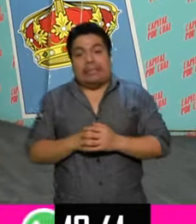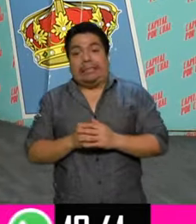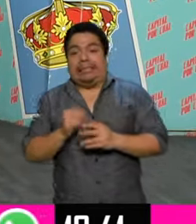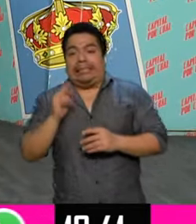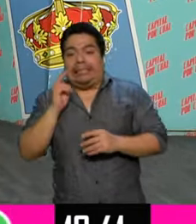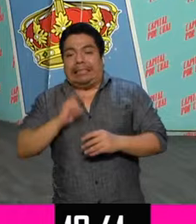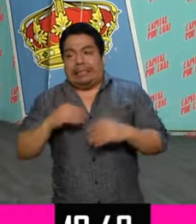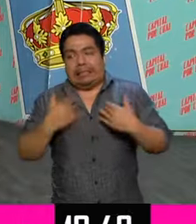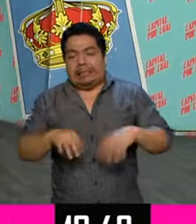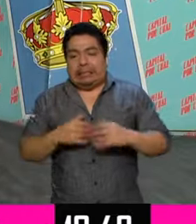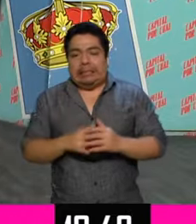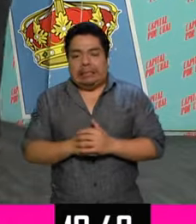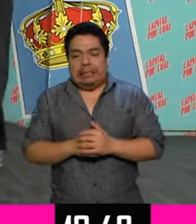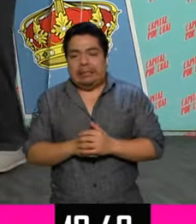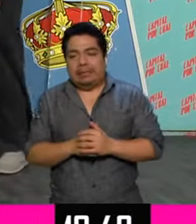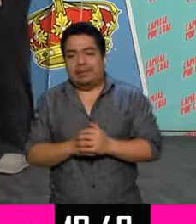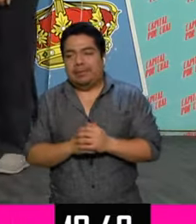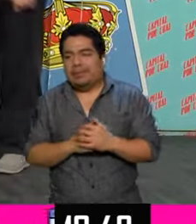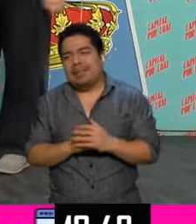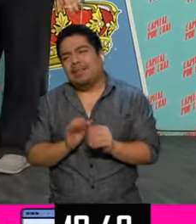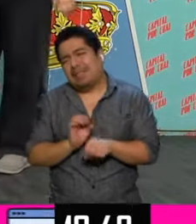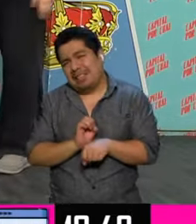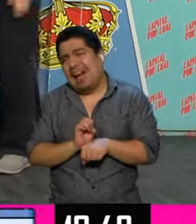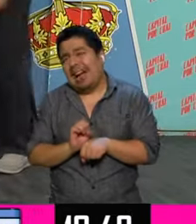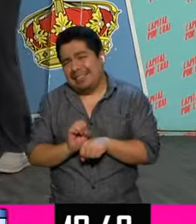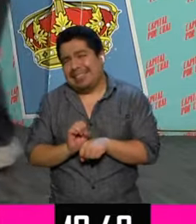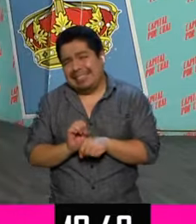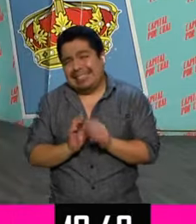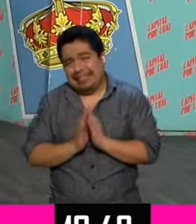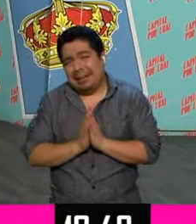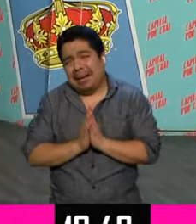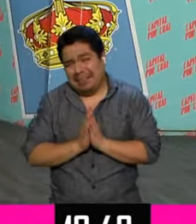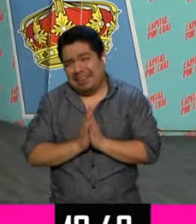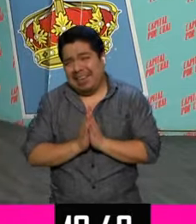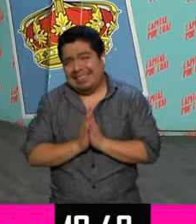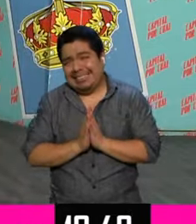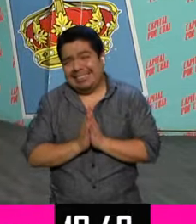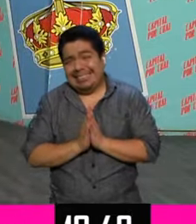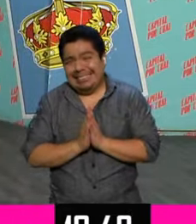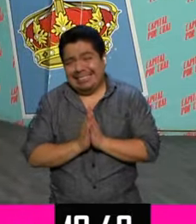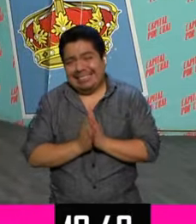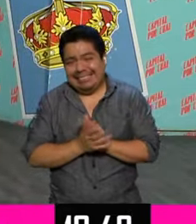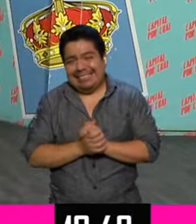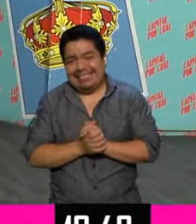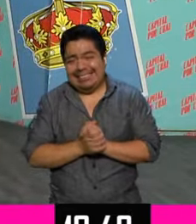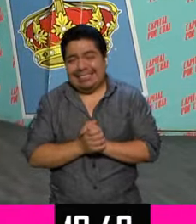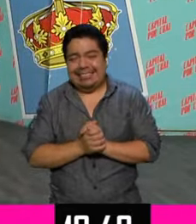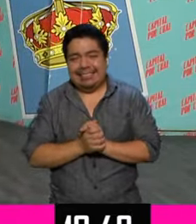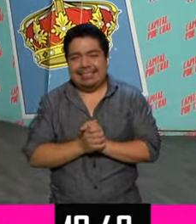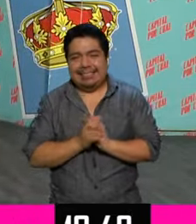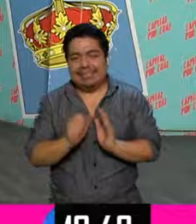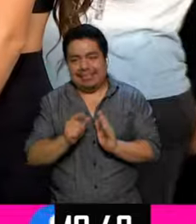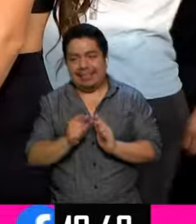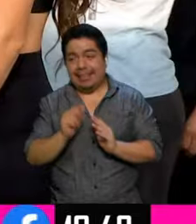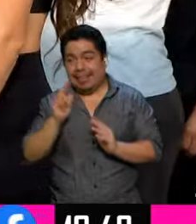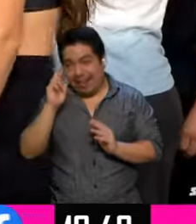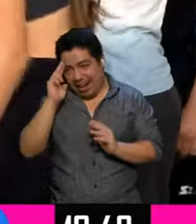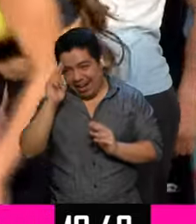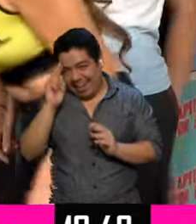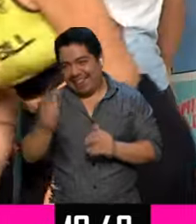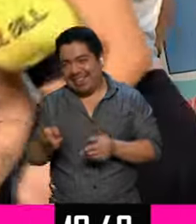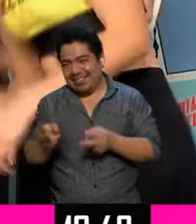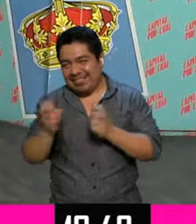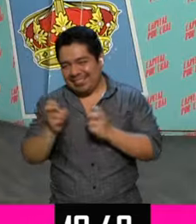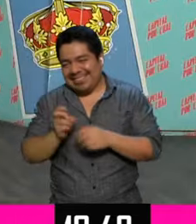Hijo. Entonces. Sé gentil. Agárrala, ahí le voy. Agárrala, póngale. Agárrala, okay, dale. Hola, la voy a saltar.